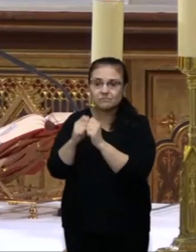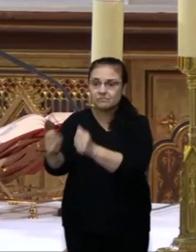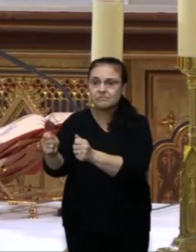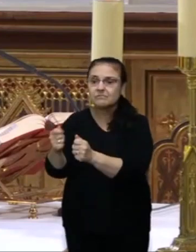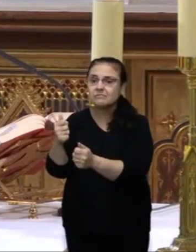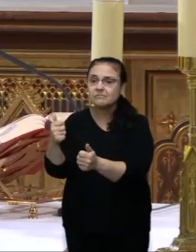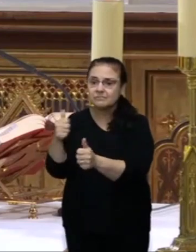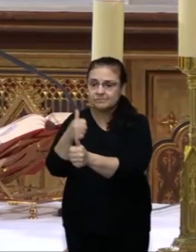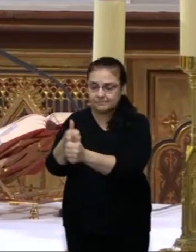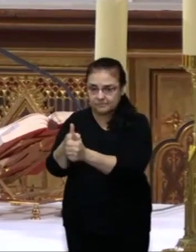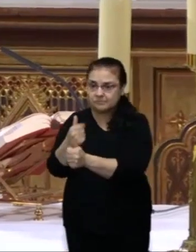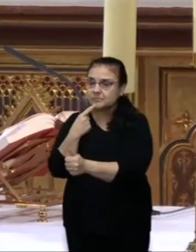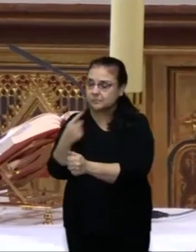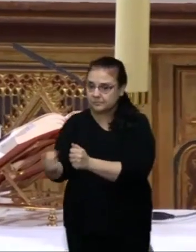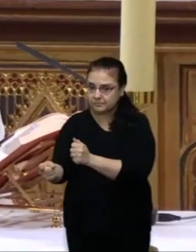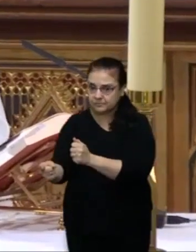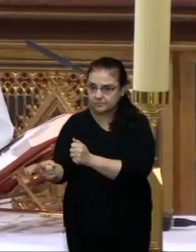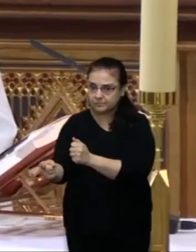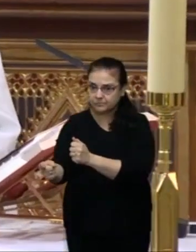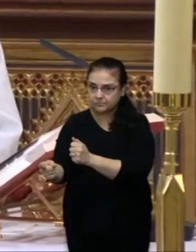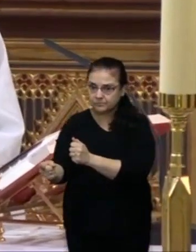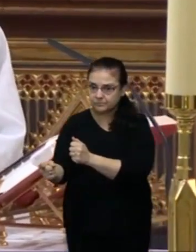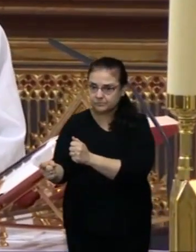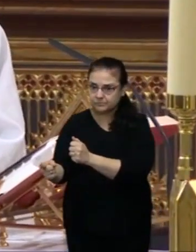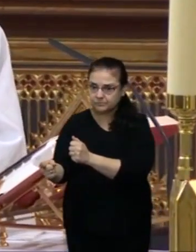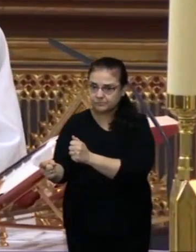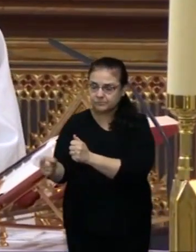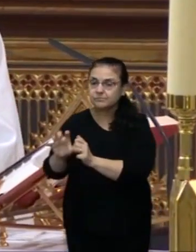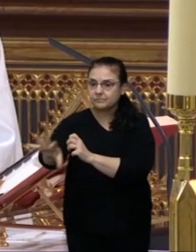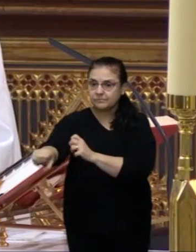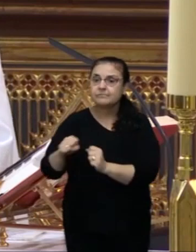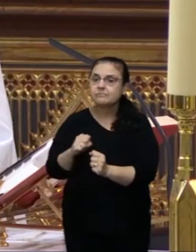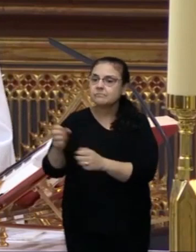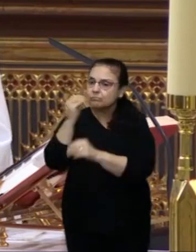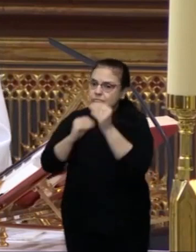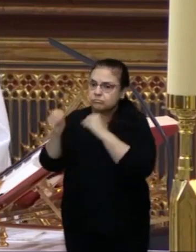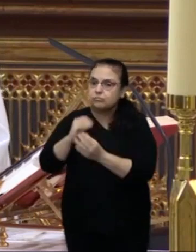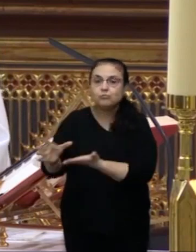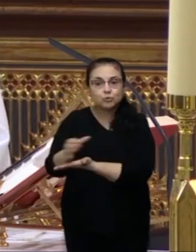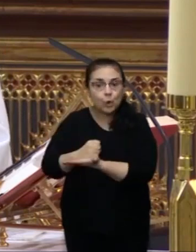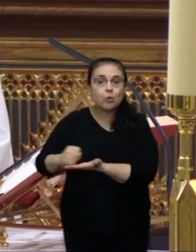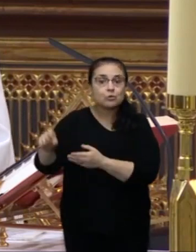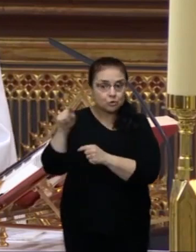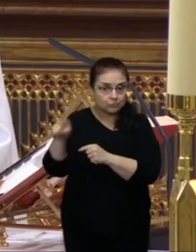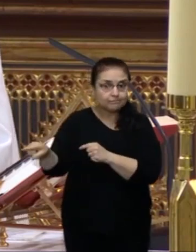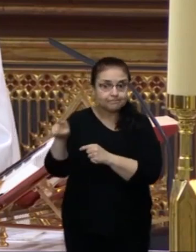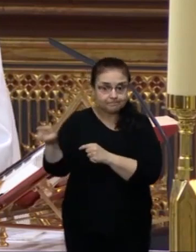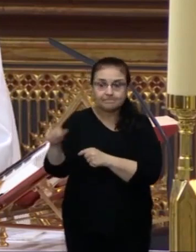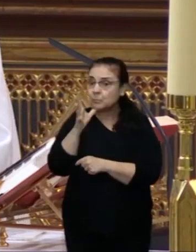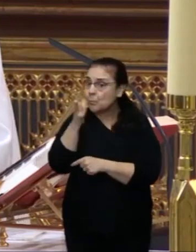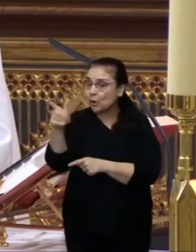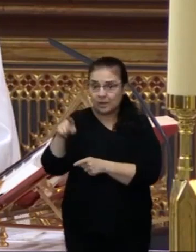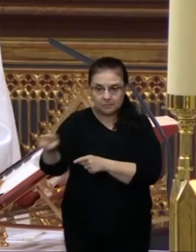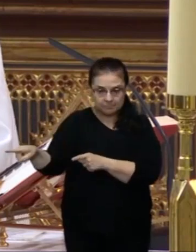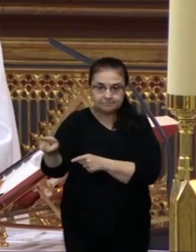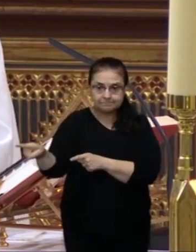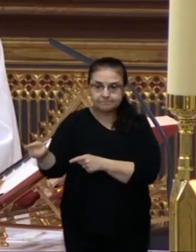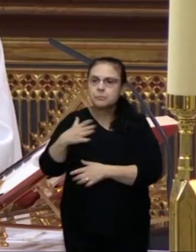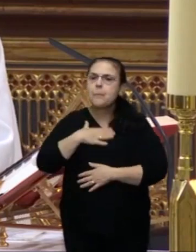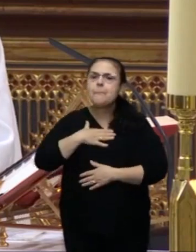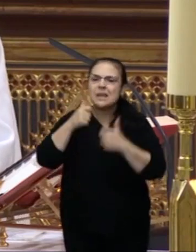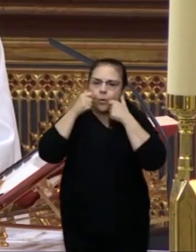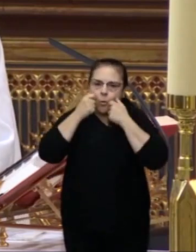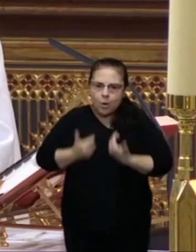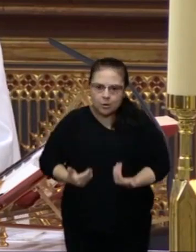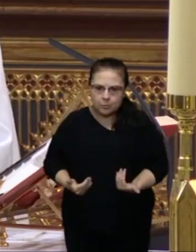y lo dio a sus discípulos, diciendo: Tomad y comed todos de él, porque esto es mi